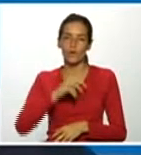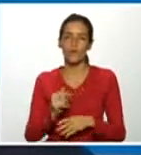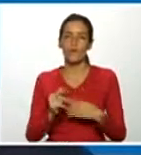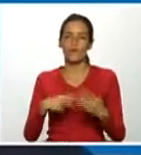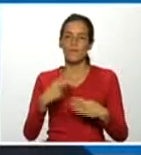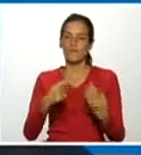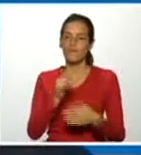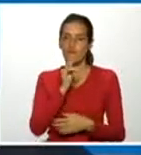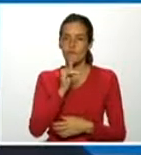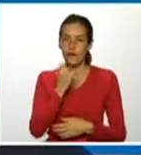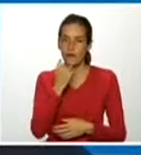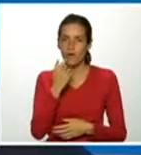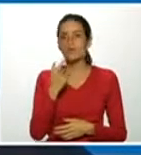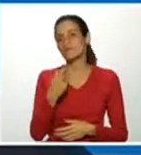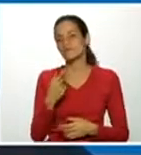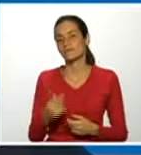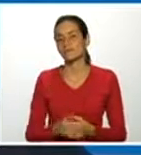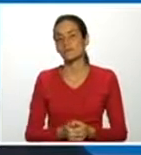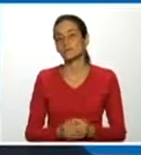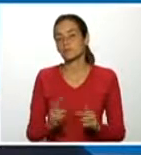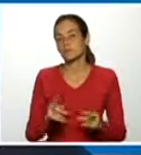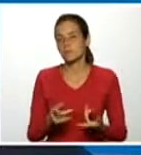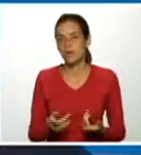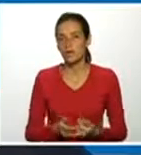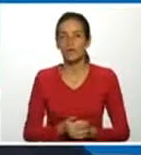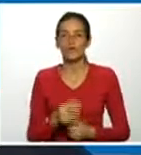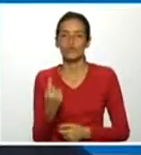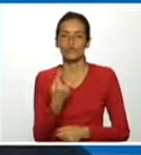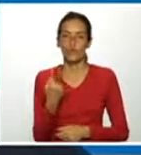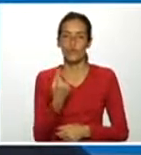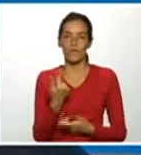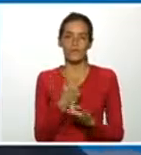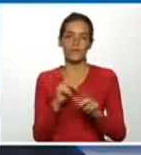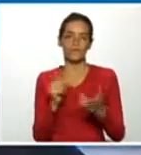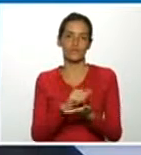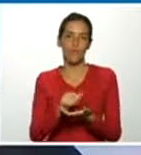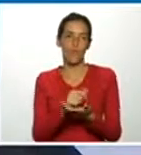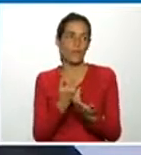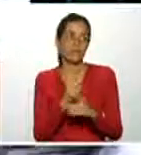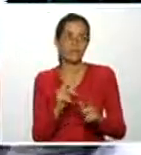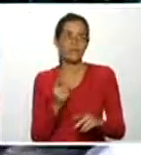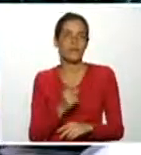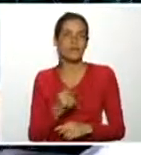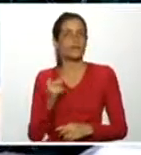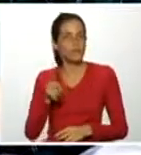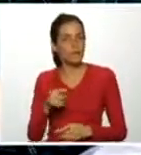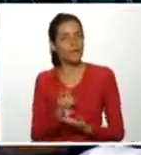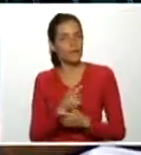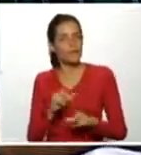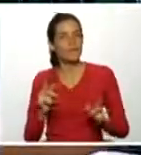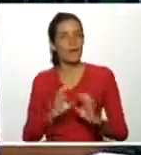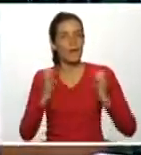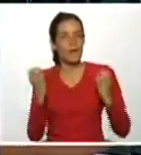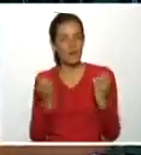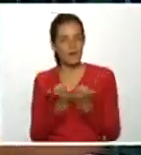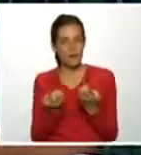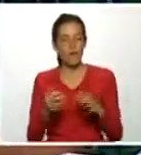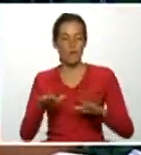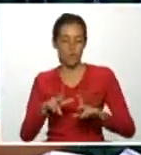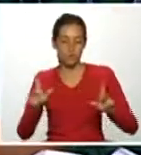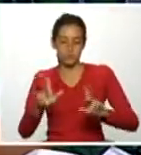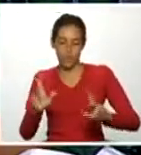programa informático y tengo el equipo de cómputo. Entonces, no solo soy libre si el software es libre, debo ser libre también cuando mis equipos de cómputo